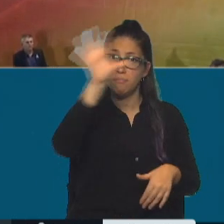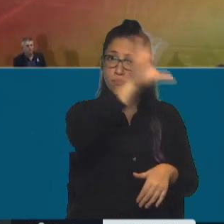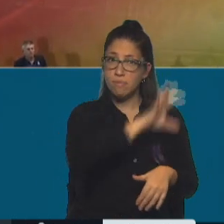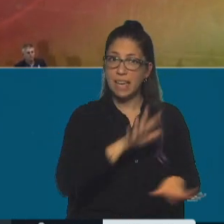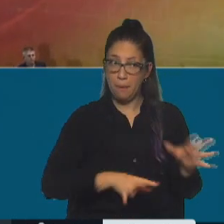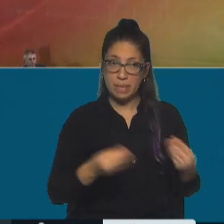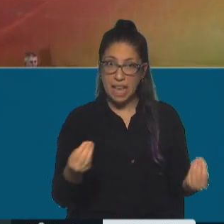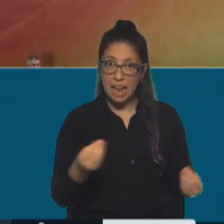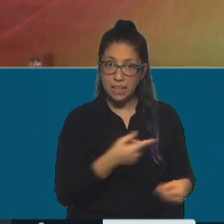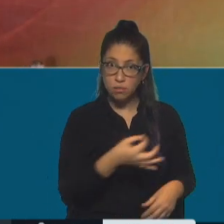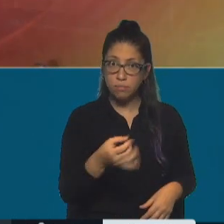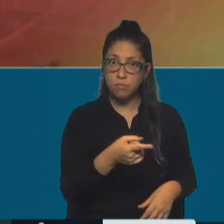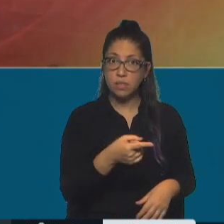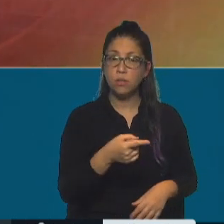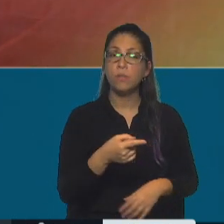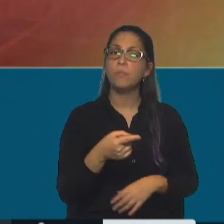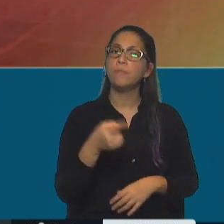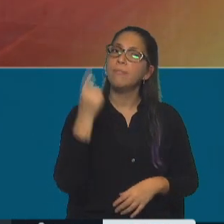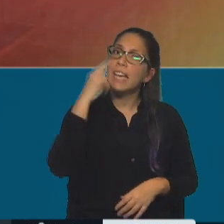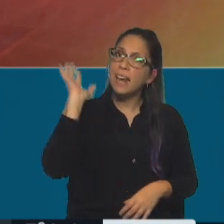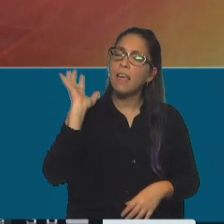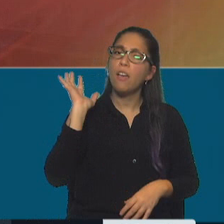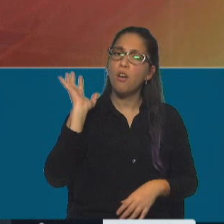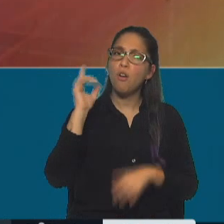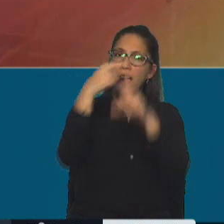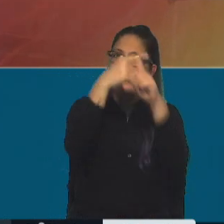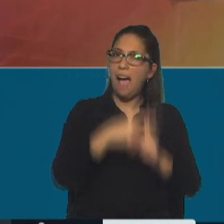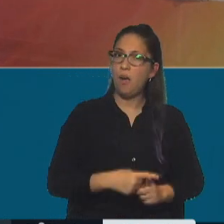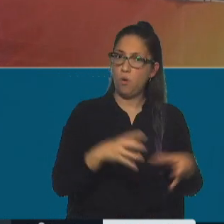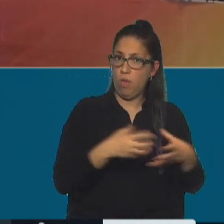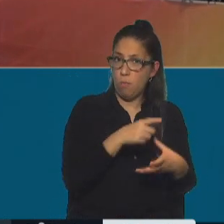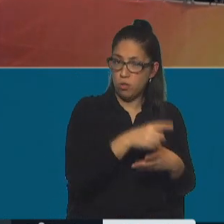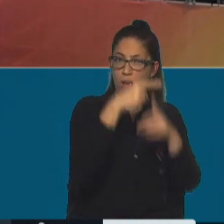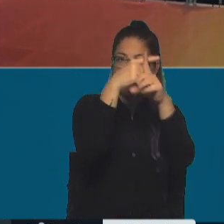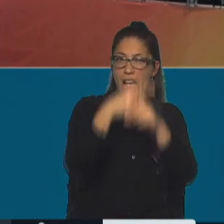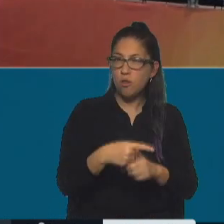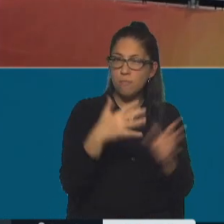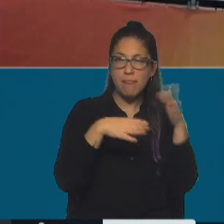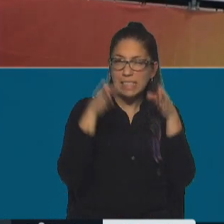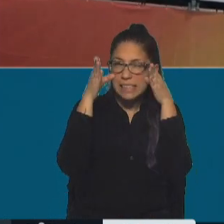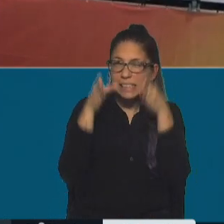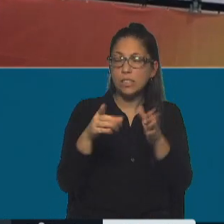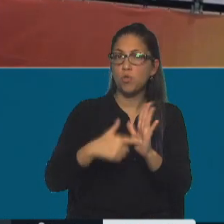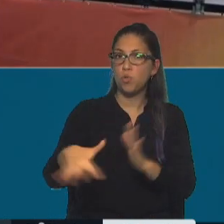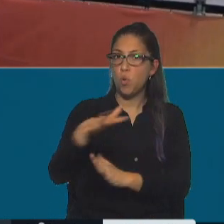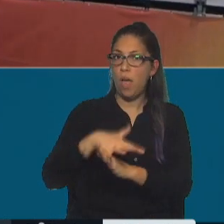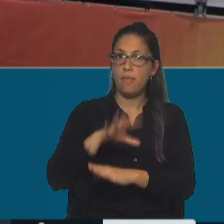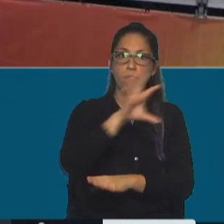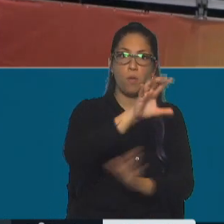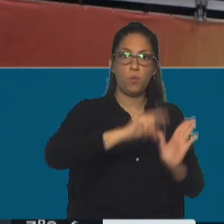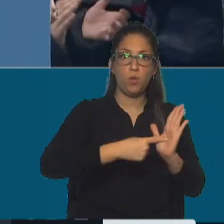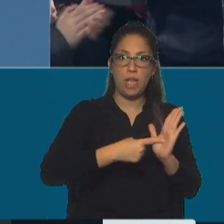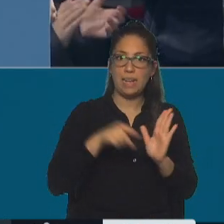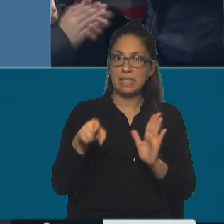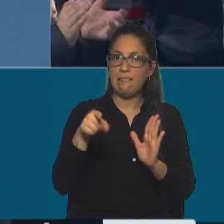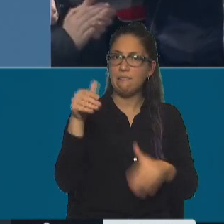distritos. No, yo creo que el cálculo que están sacando es concentrar lo más que puedan en Ciudad de Buenos Aires y Provincia de Buenos Aires. Digo,